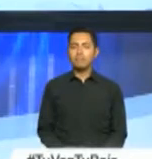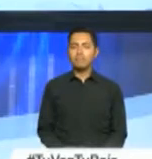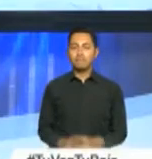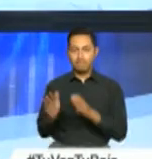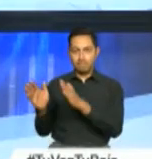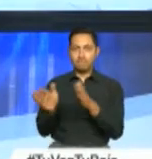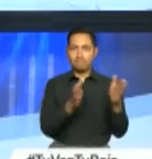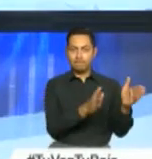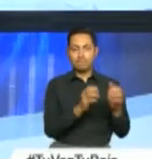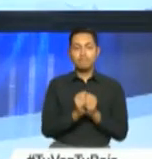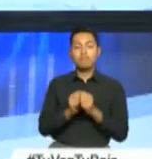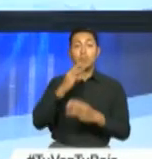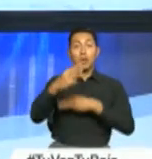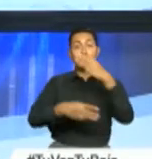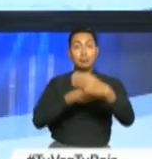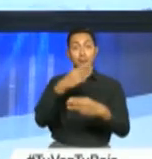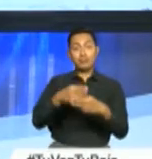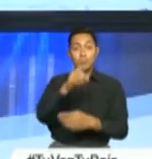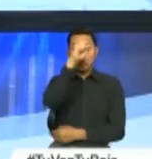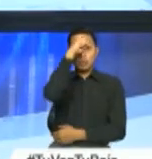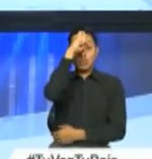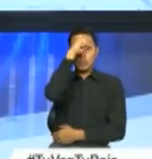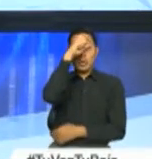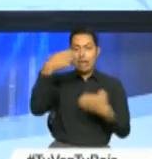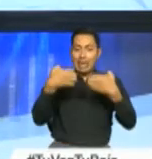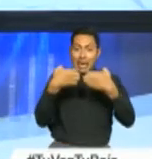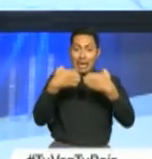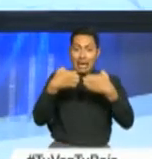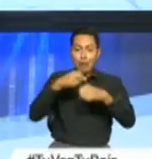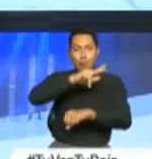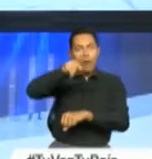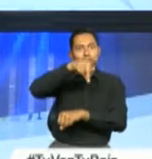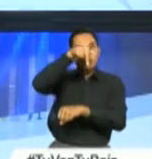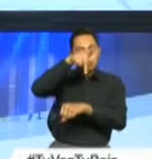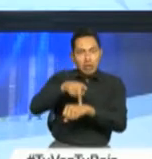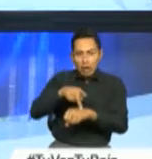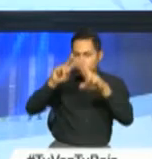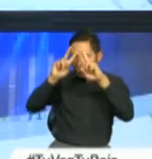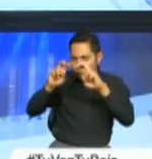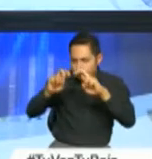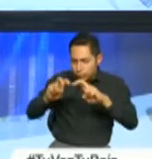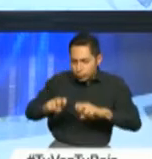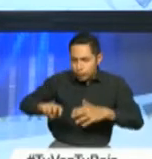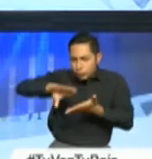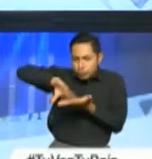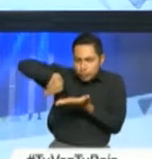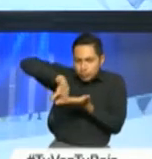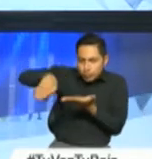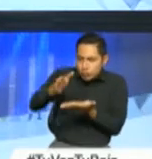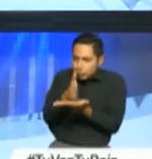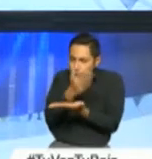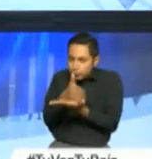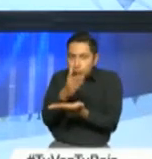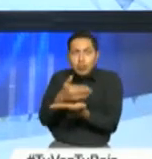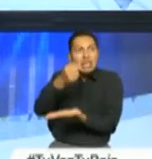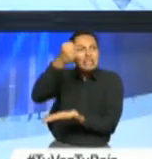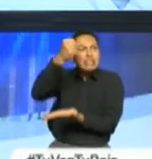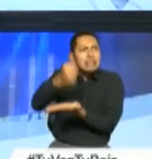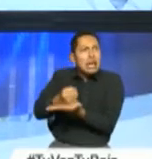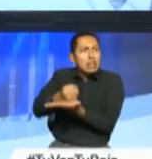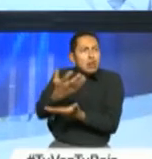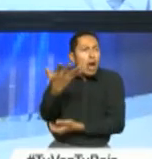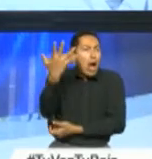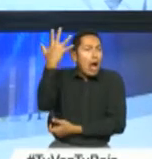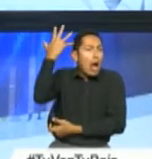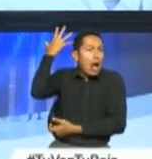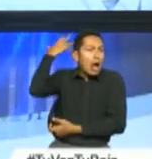Cambiamos de tema y en el mundo, en Turquía, un equipo de arqueólogos ha desenterrado lo que podrían ser los sellos más antiguos del mundo.